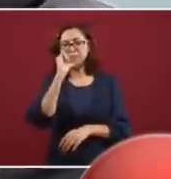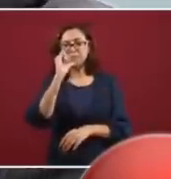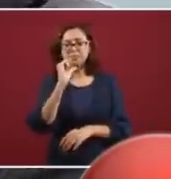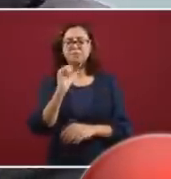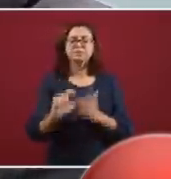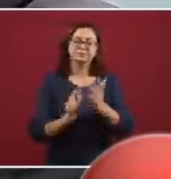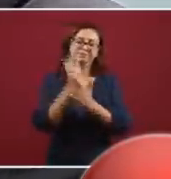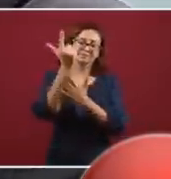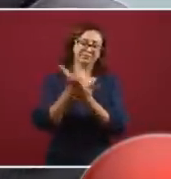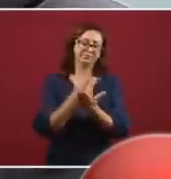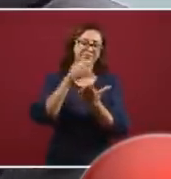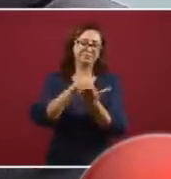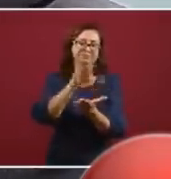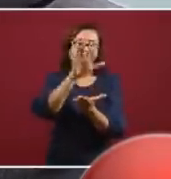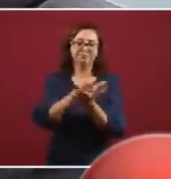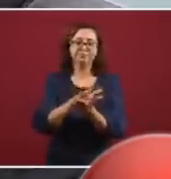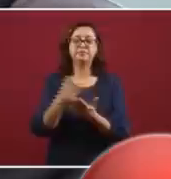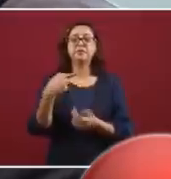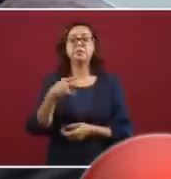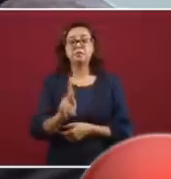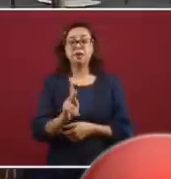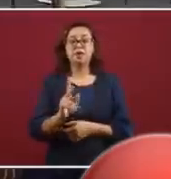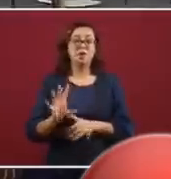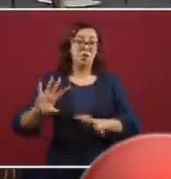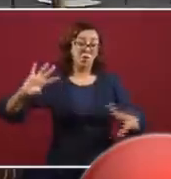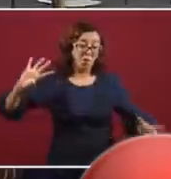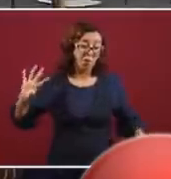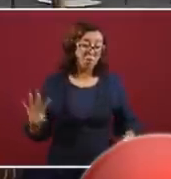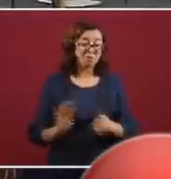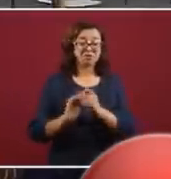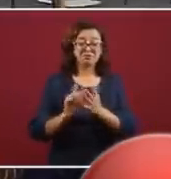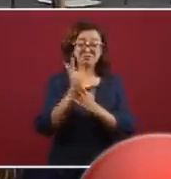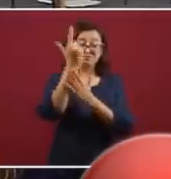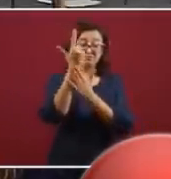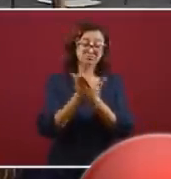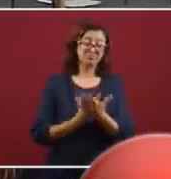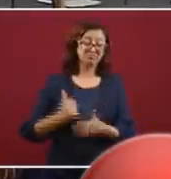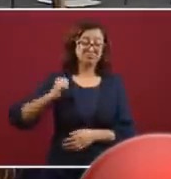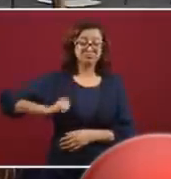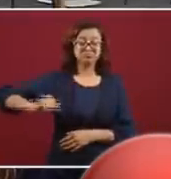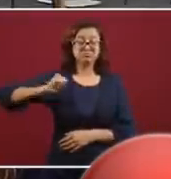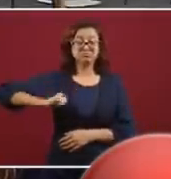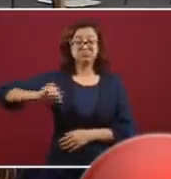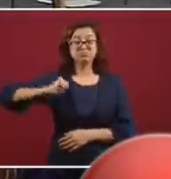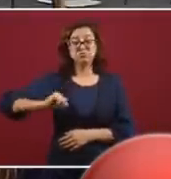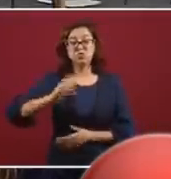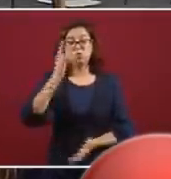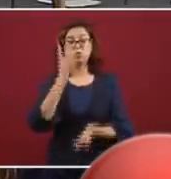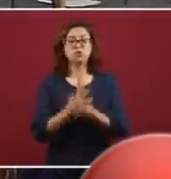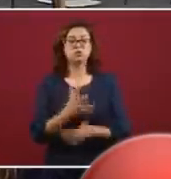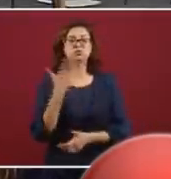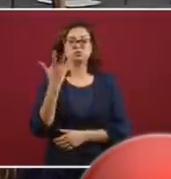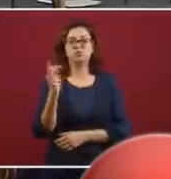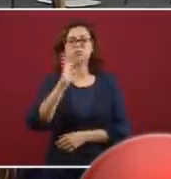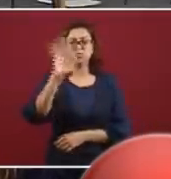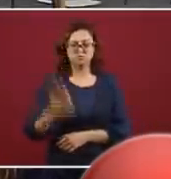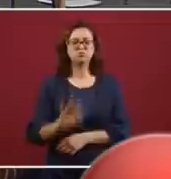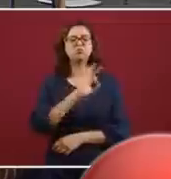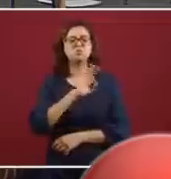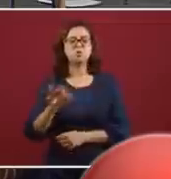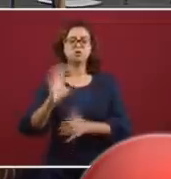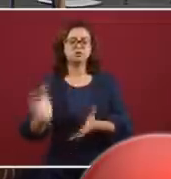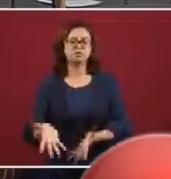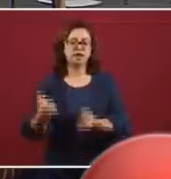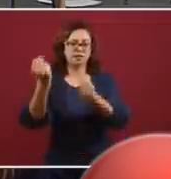parte cobrable. Desafortunadamente toda esta cartera antigua que se viene arrastrando solamente es recuperable un 5%. Por